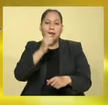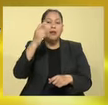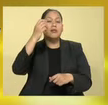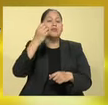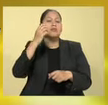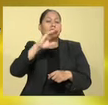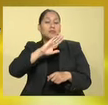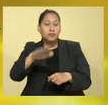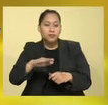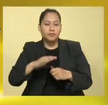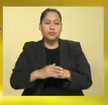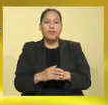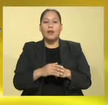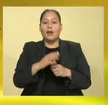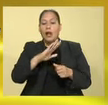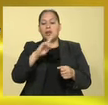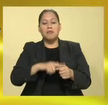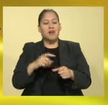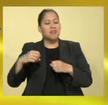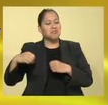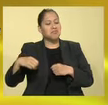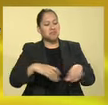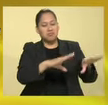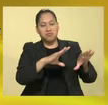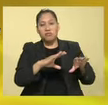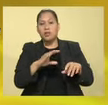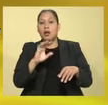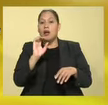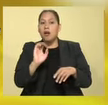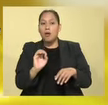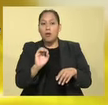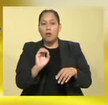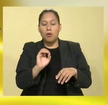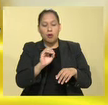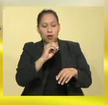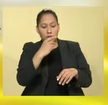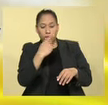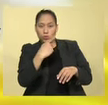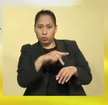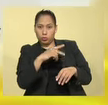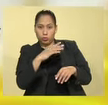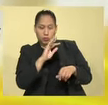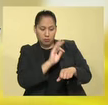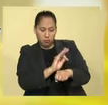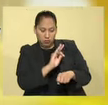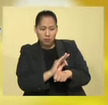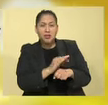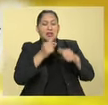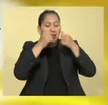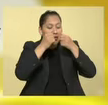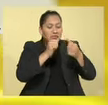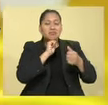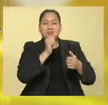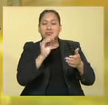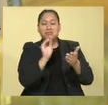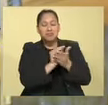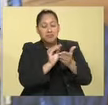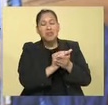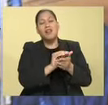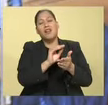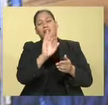abandonar a los animales en la vía pública o comprometer su bienestar al desatender losos por periodos